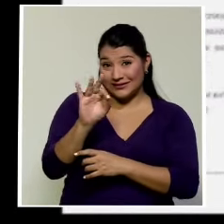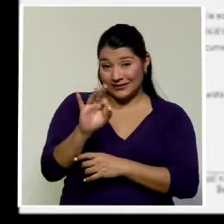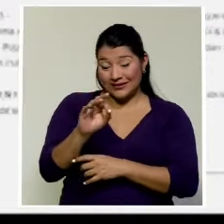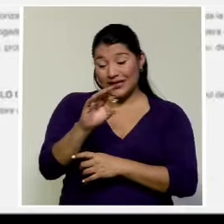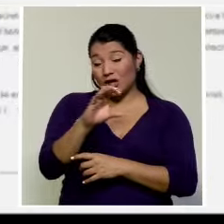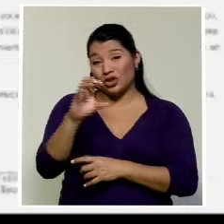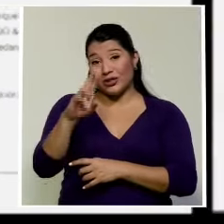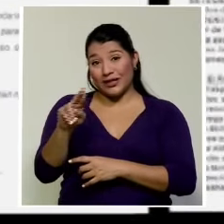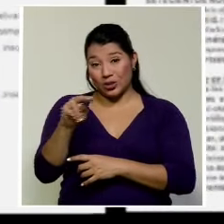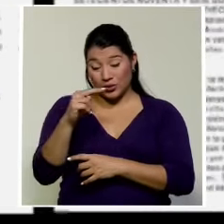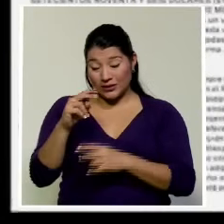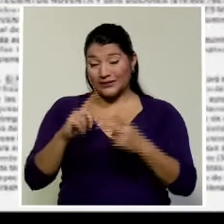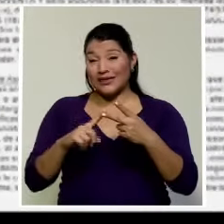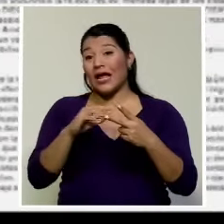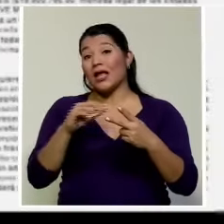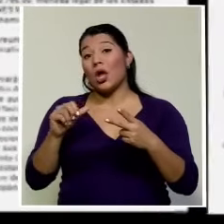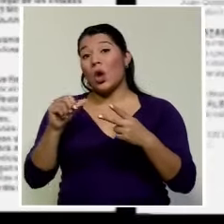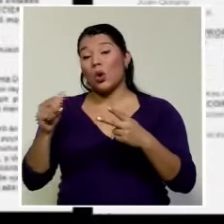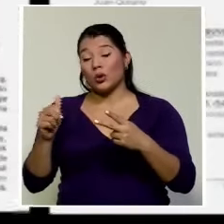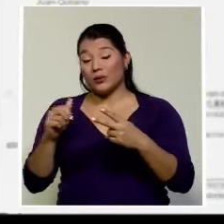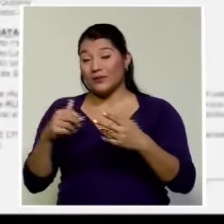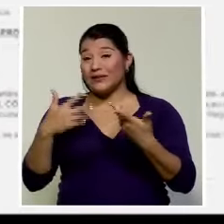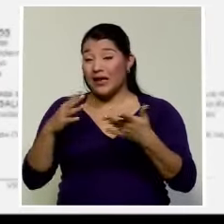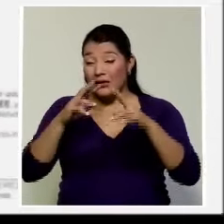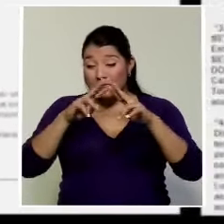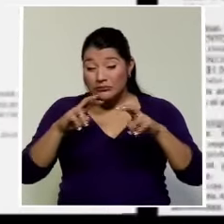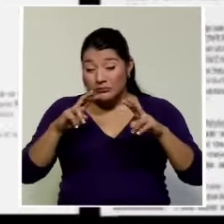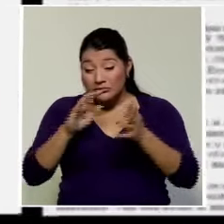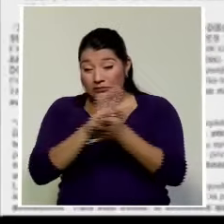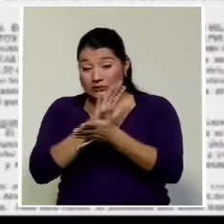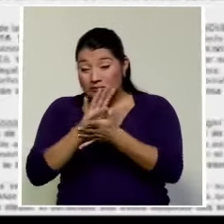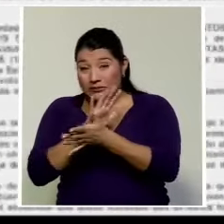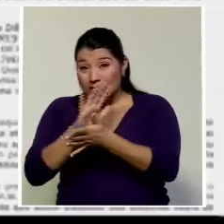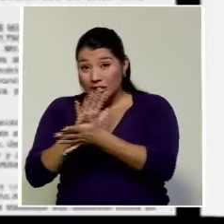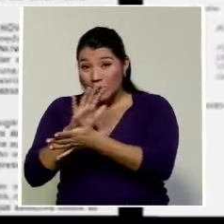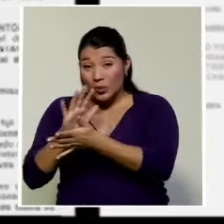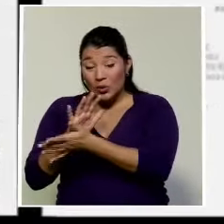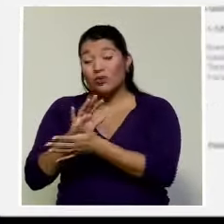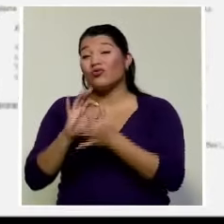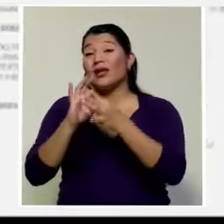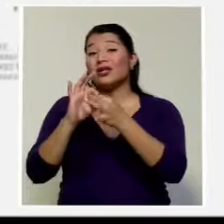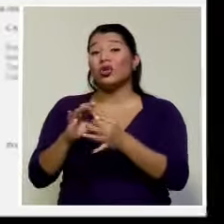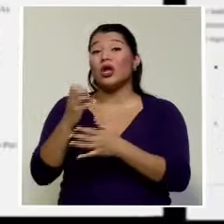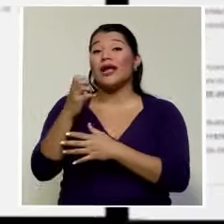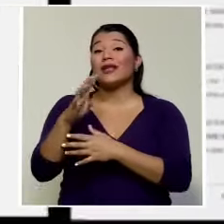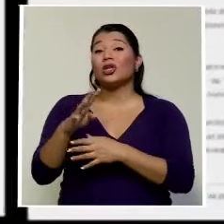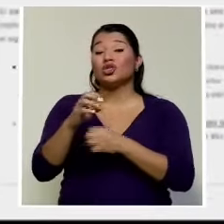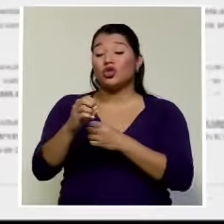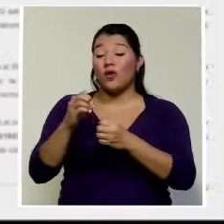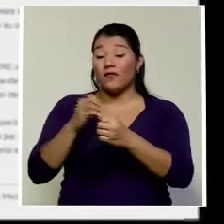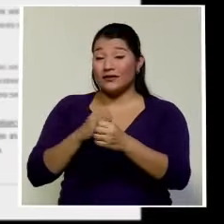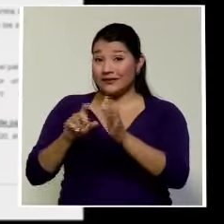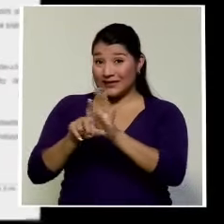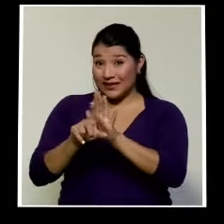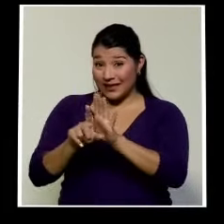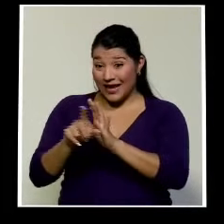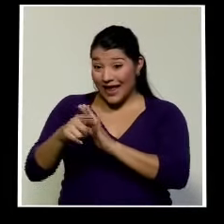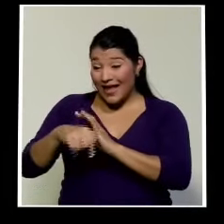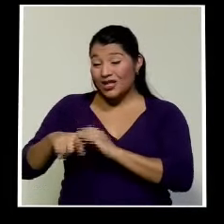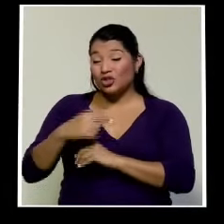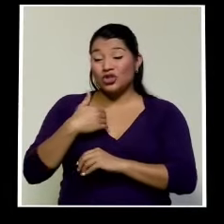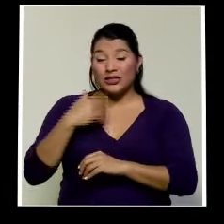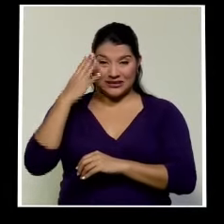de revisar miles de documentos internos de 14 bufetes legales especializados en gestionar sociedades offshore